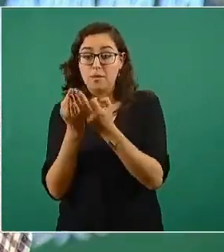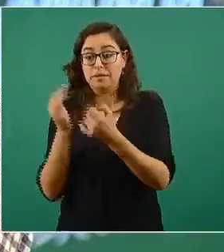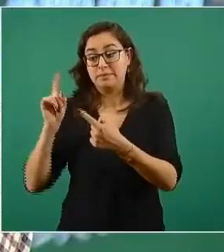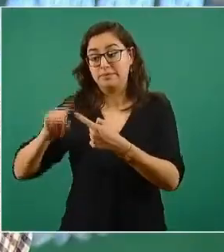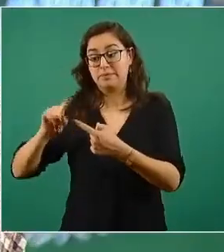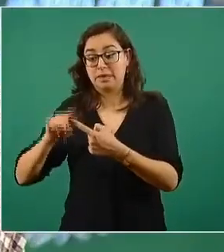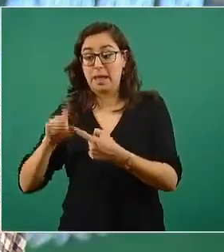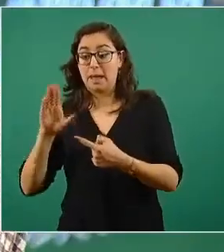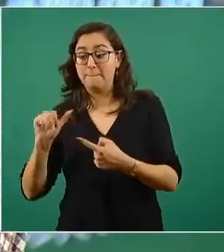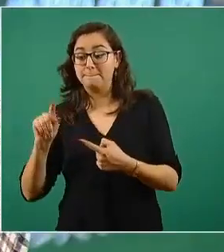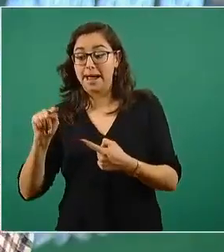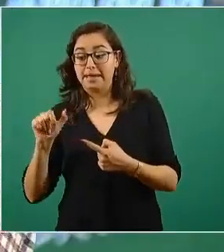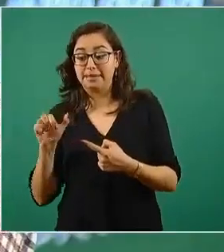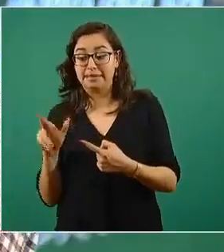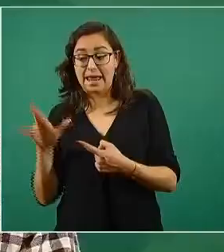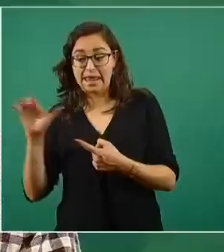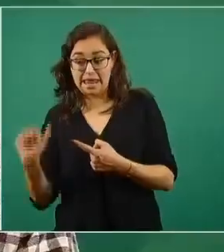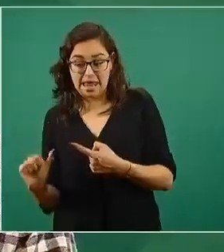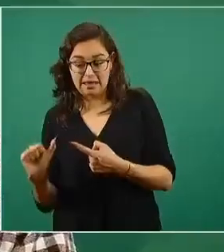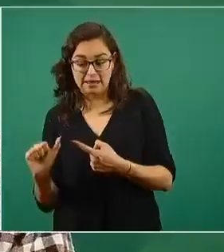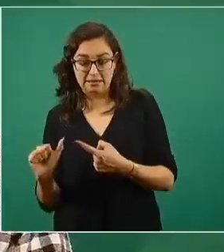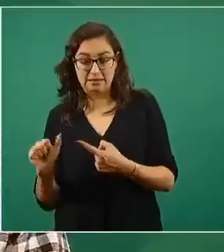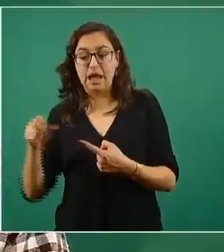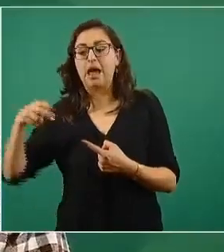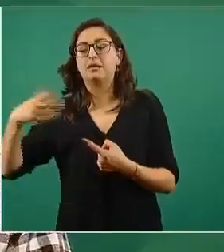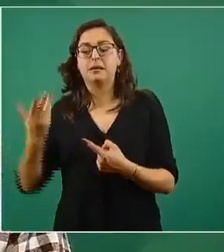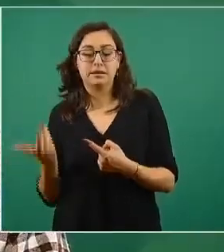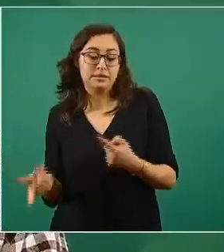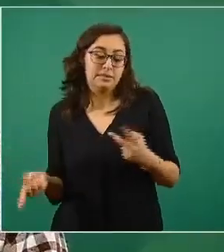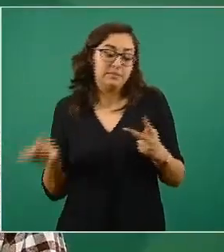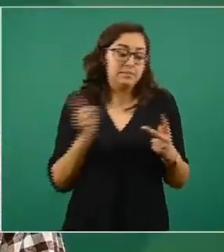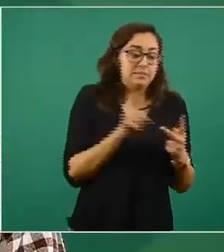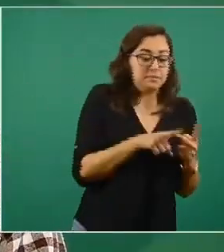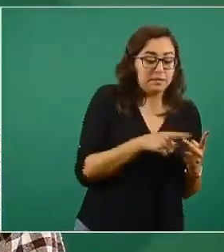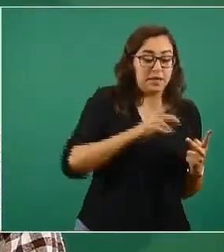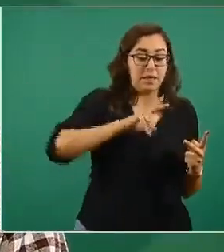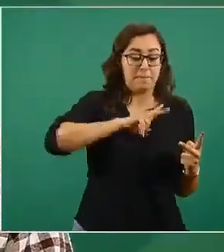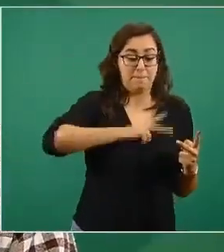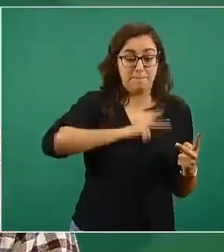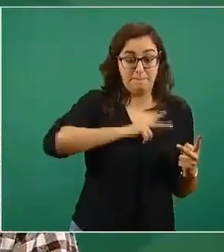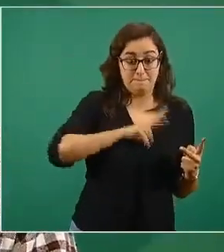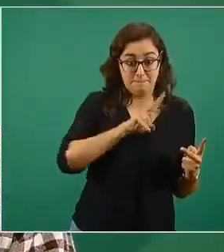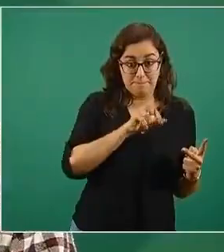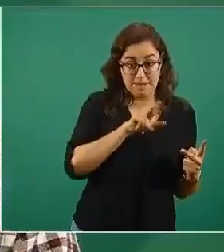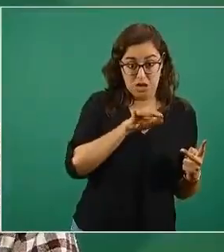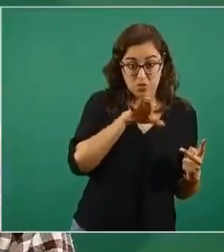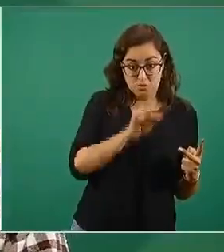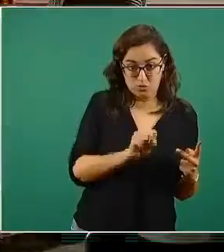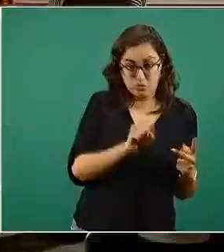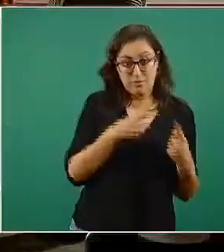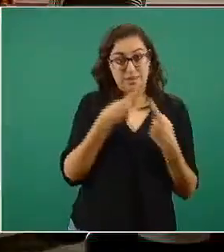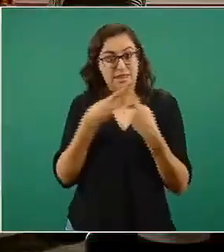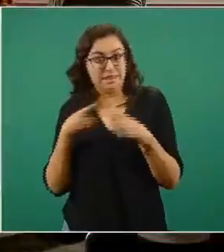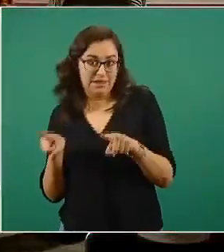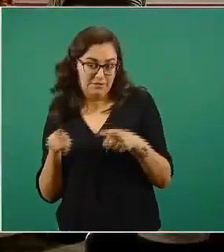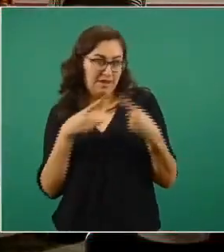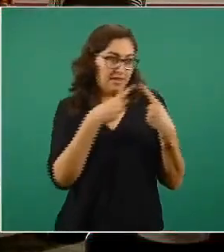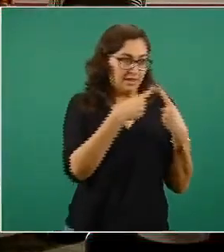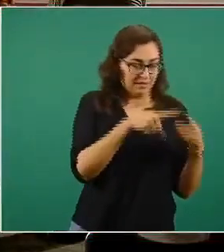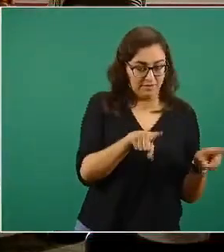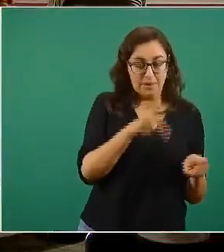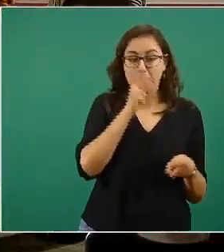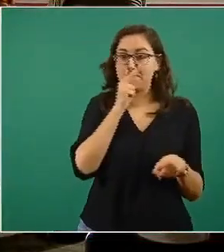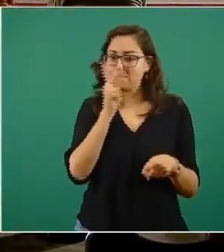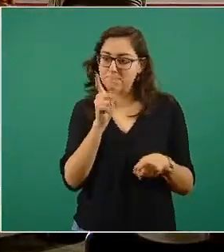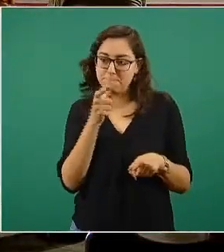virus se le llama neumonitis. La nomenclatura médica es a veces un poco caprichosa y no siempre es claro por